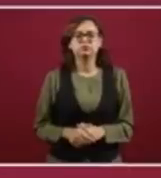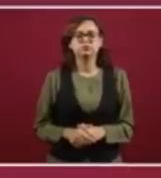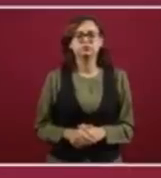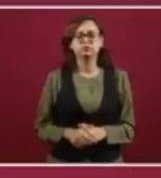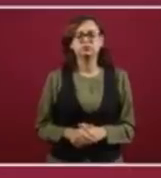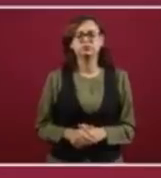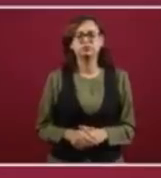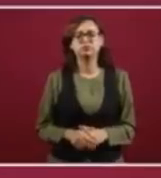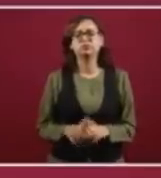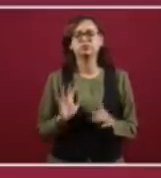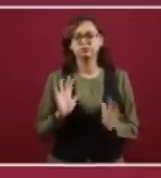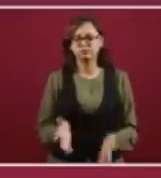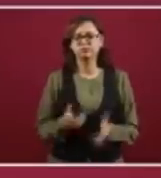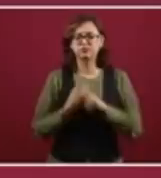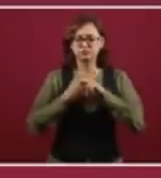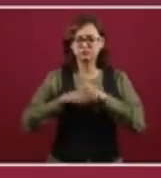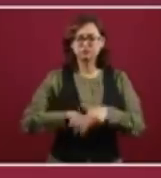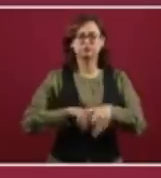Estamos trabajando